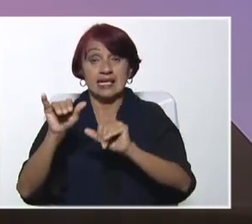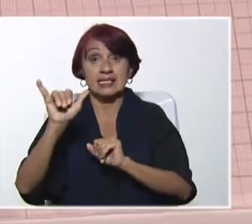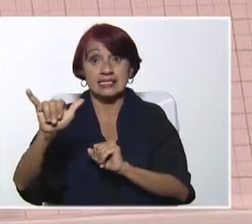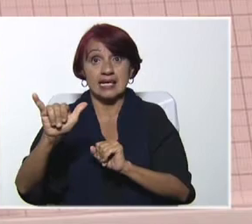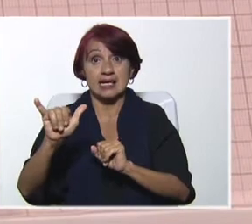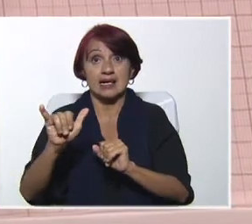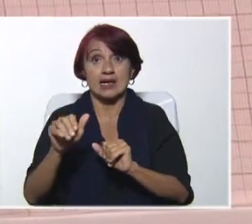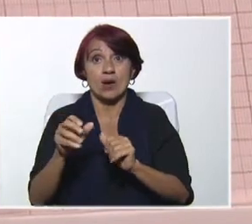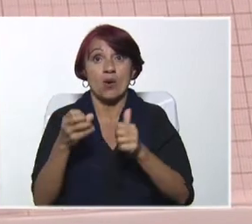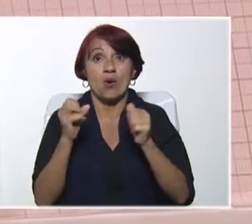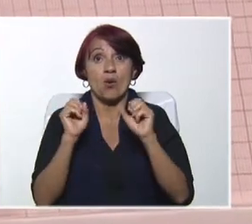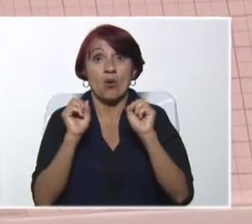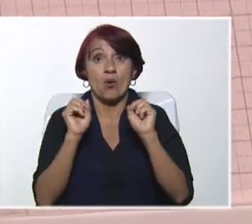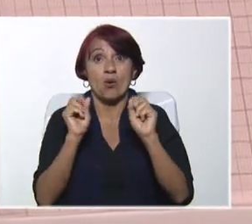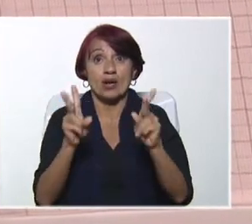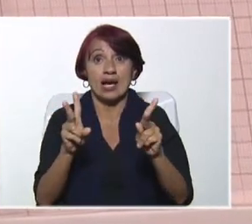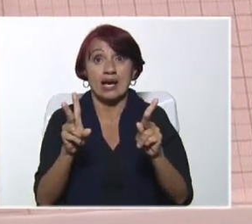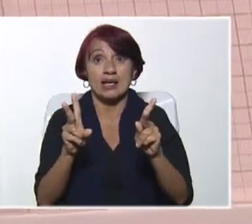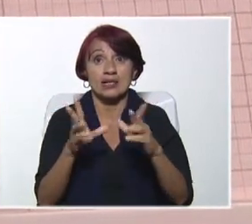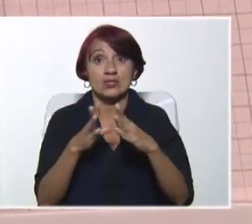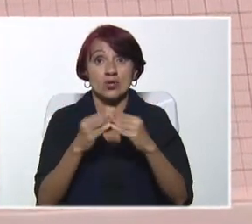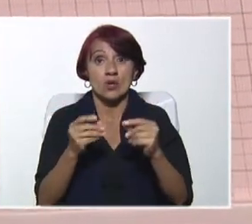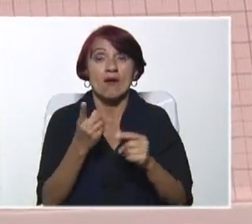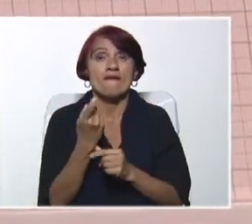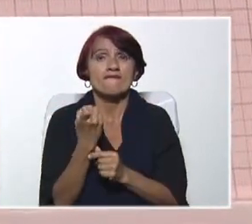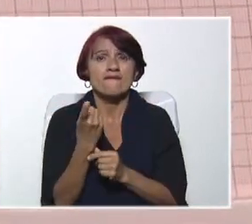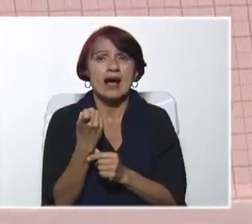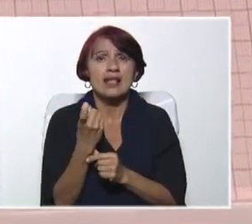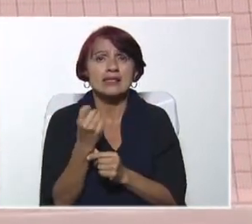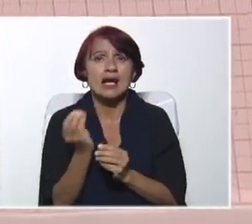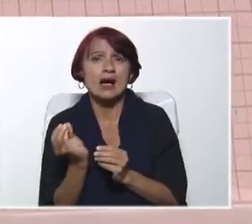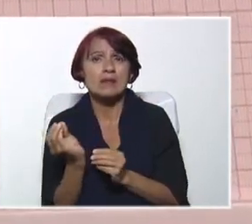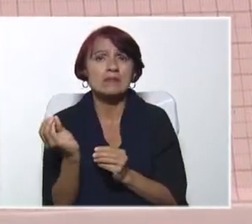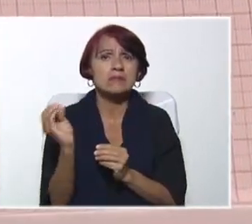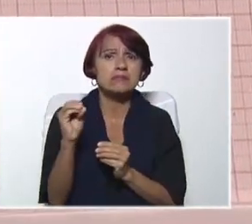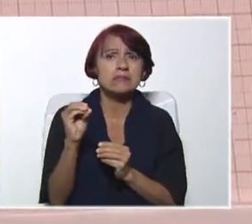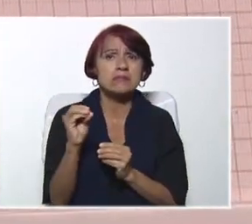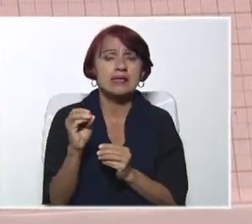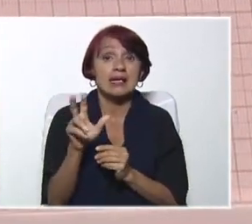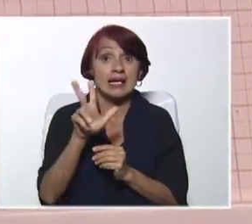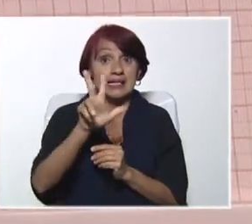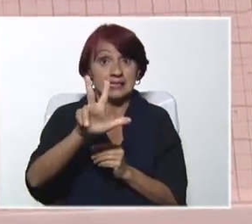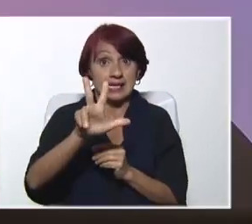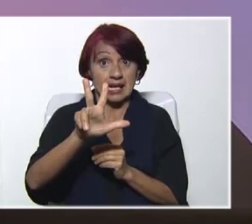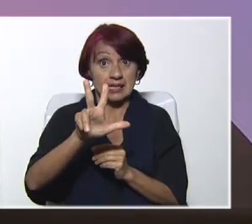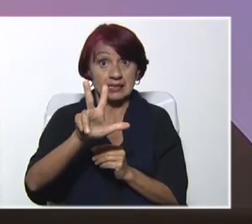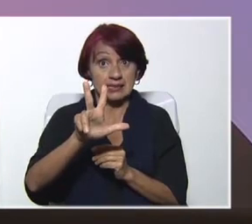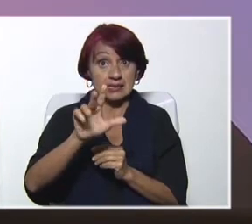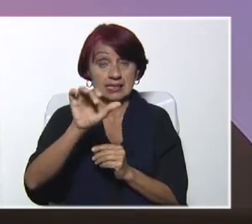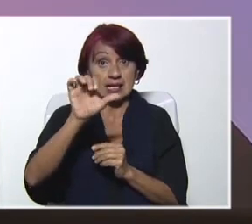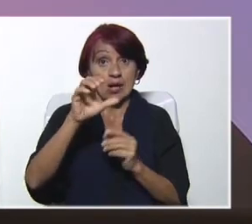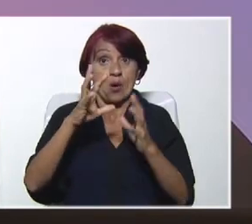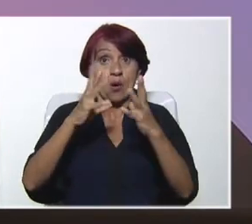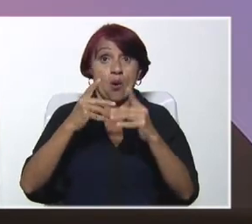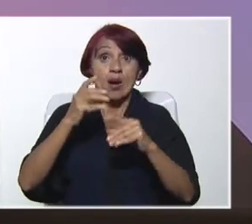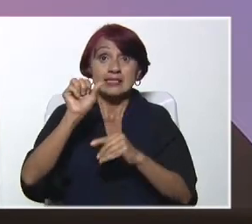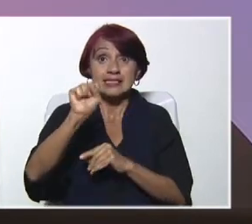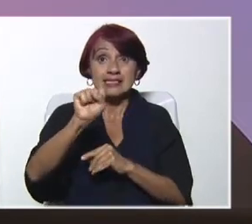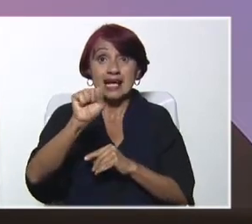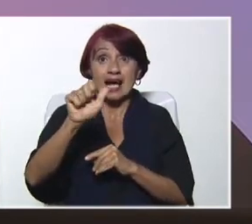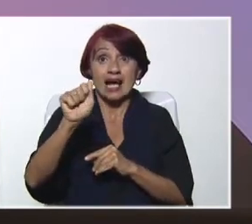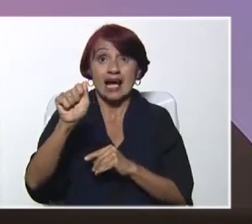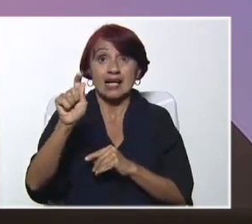Muy bien. Nos faltan 3 coordenadas. Saturno.